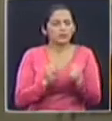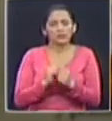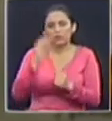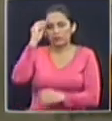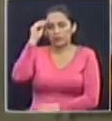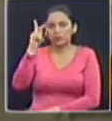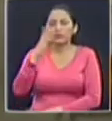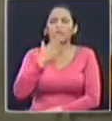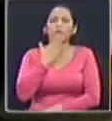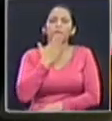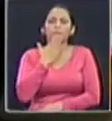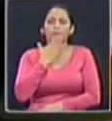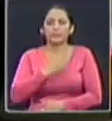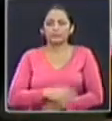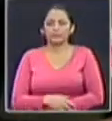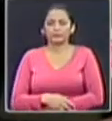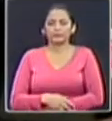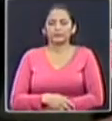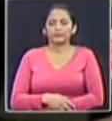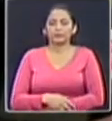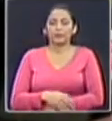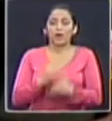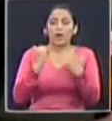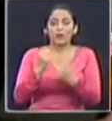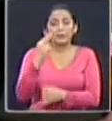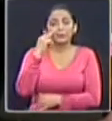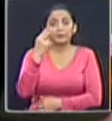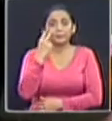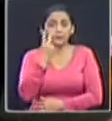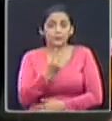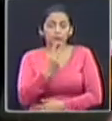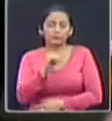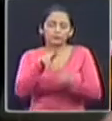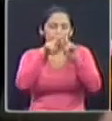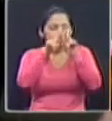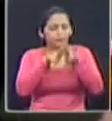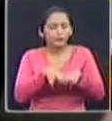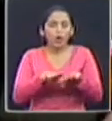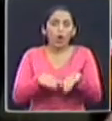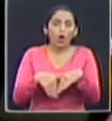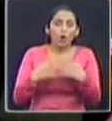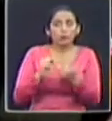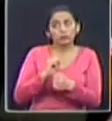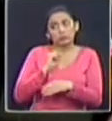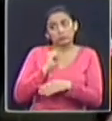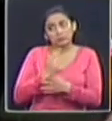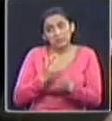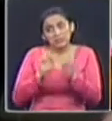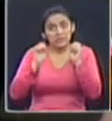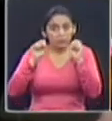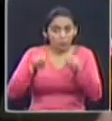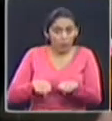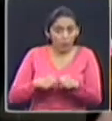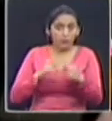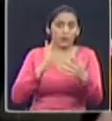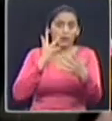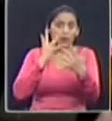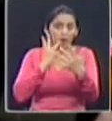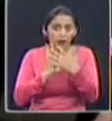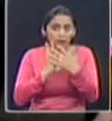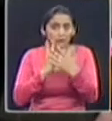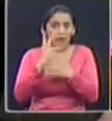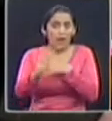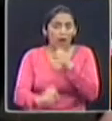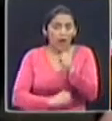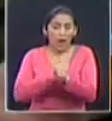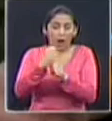la propuesta. Habría que revisarlo jurídicamente, qué tan allá se puede llegar, si es que es permitido o no, posible llegar a la